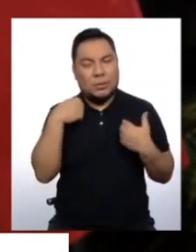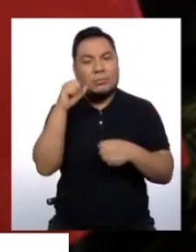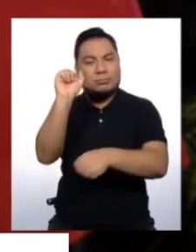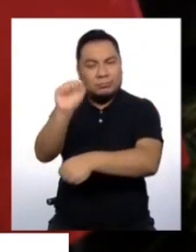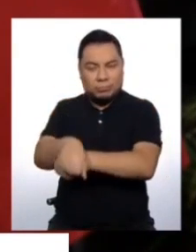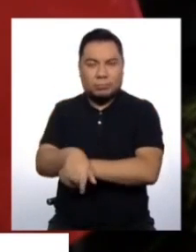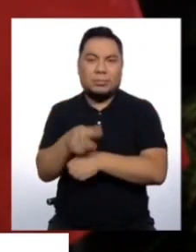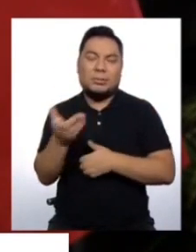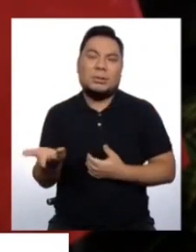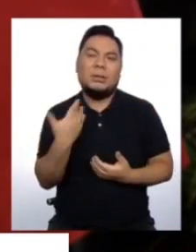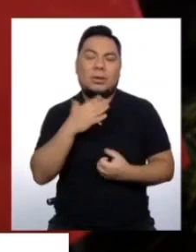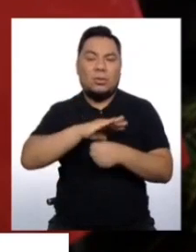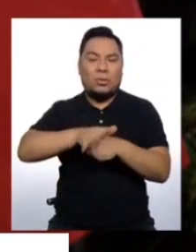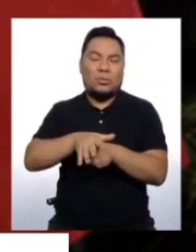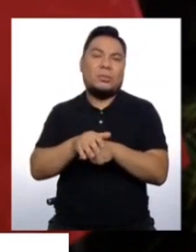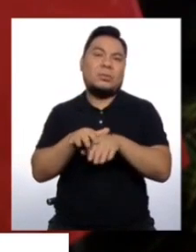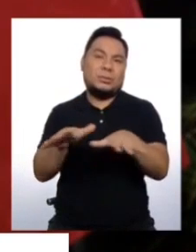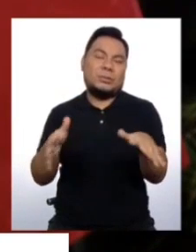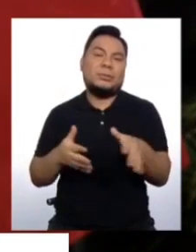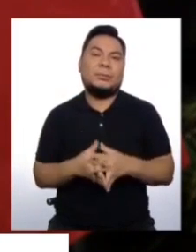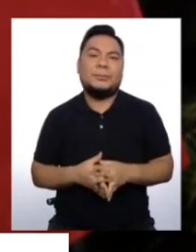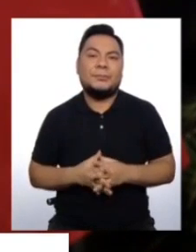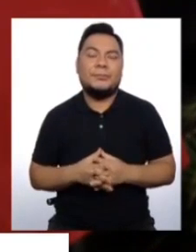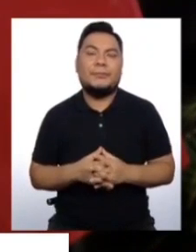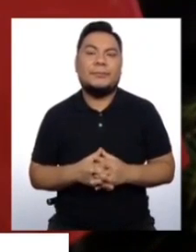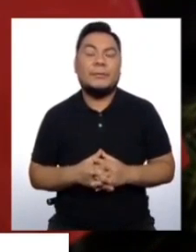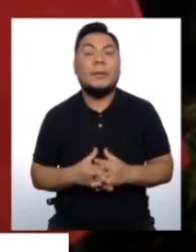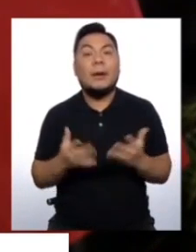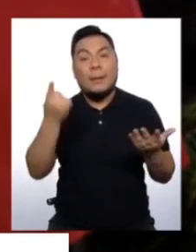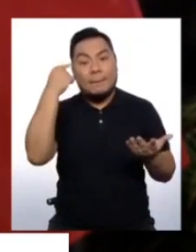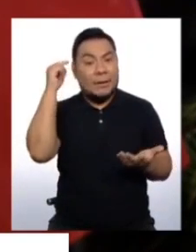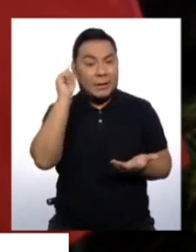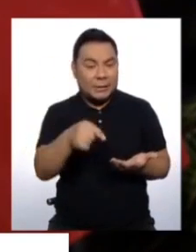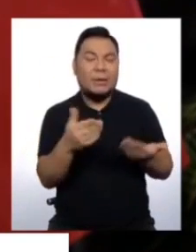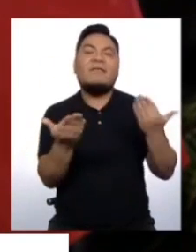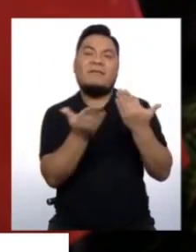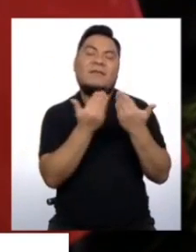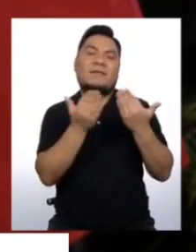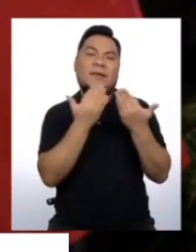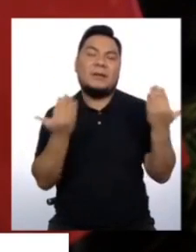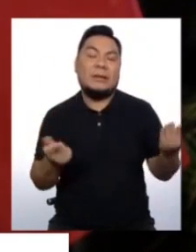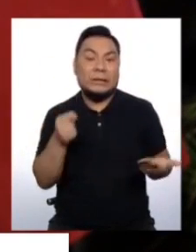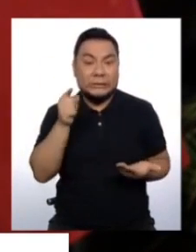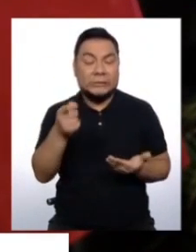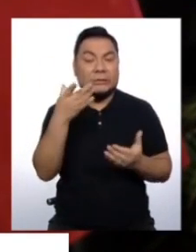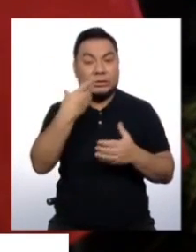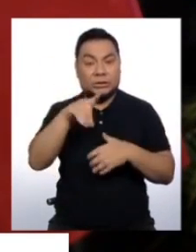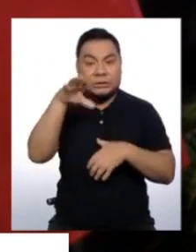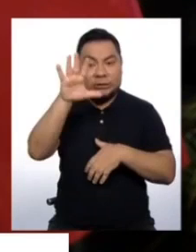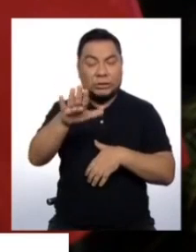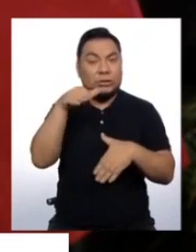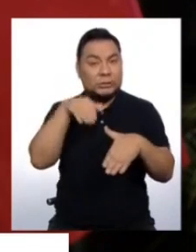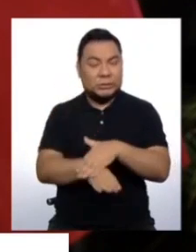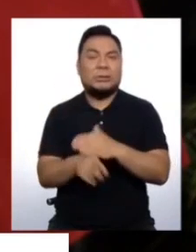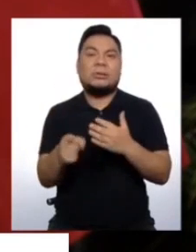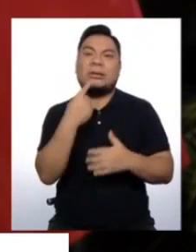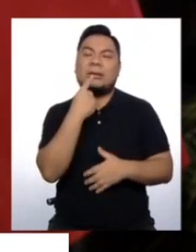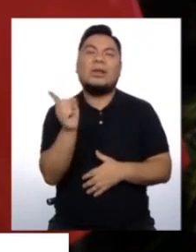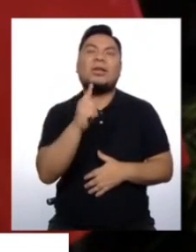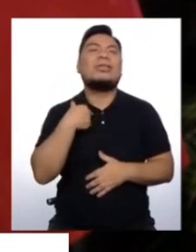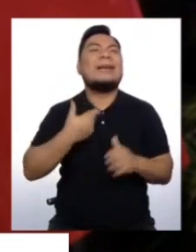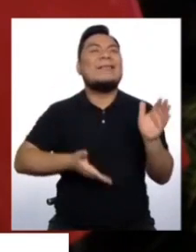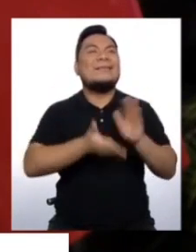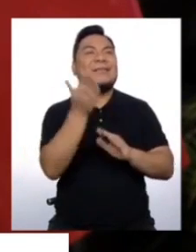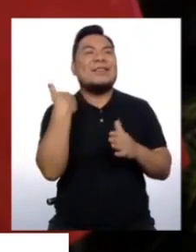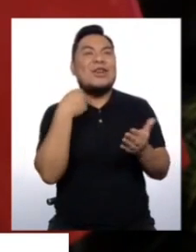vencer el COVID-19. Para eso es la facilidad, para que dentro del distrito no puede decir, ya, salgo a